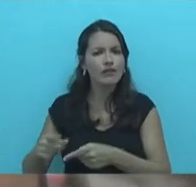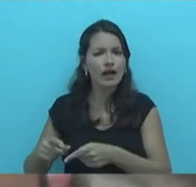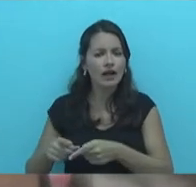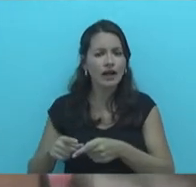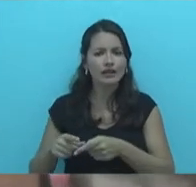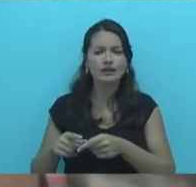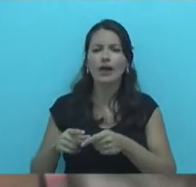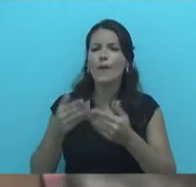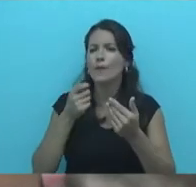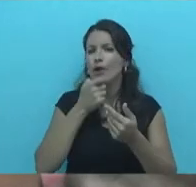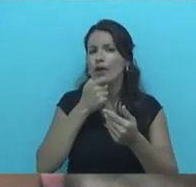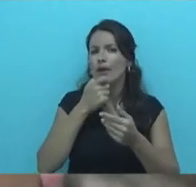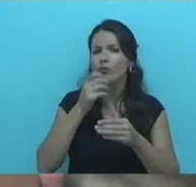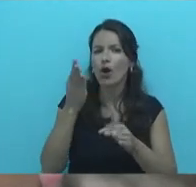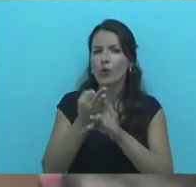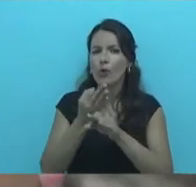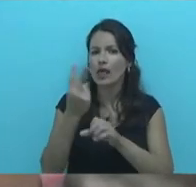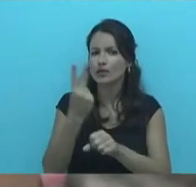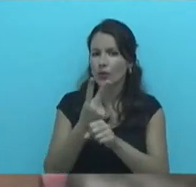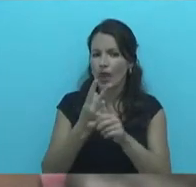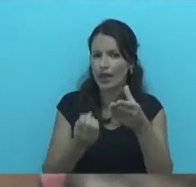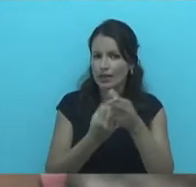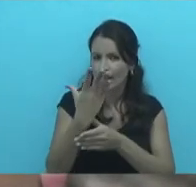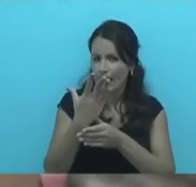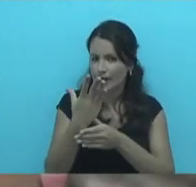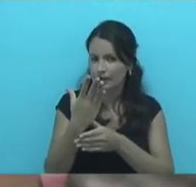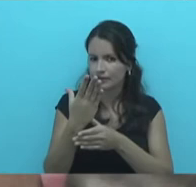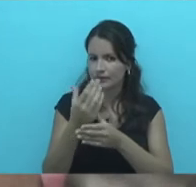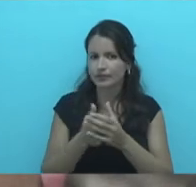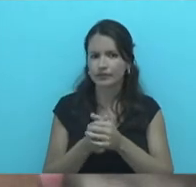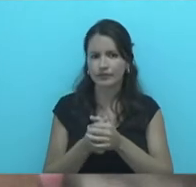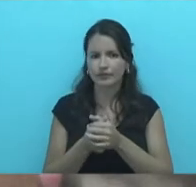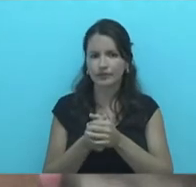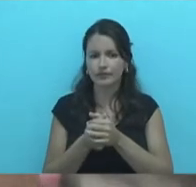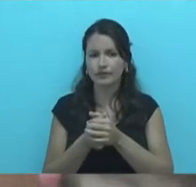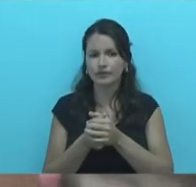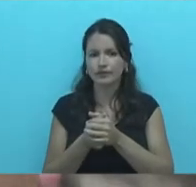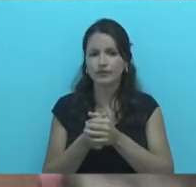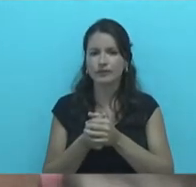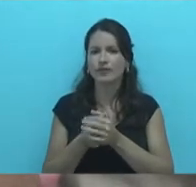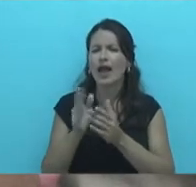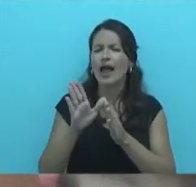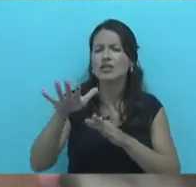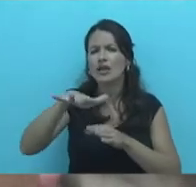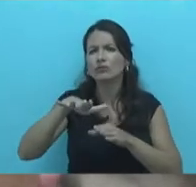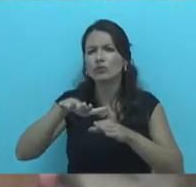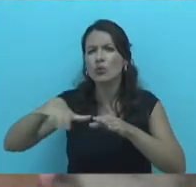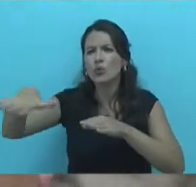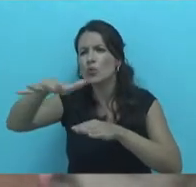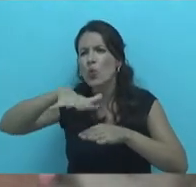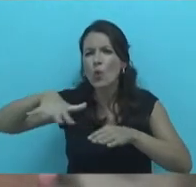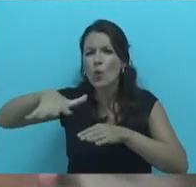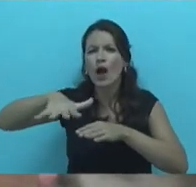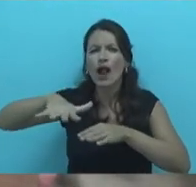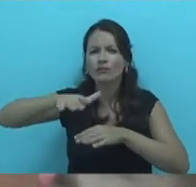nivel medio que se haría en un lugar donde Venado Tuerto totalmente carece, la zona noroeste, donde está una barriada muy numerosa y